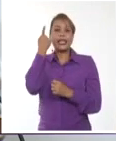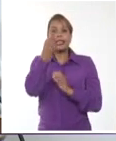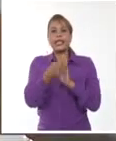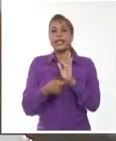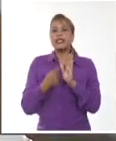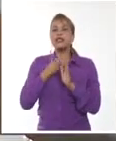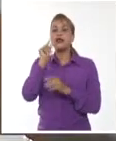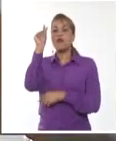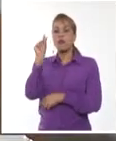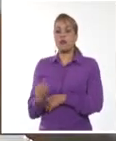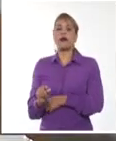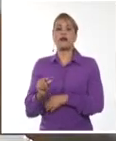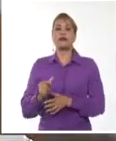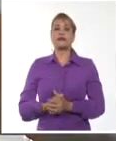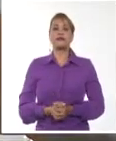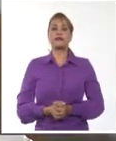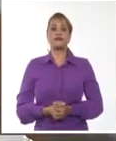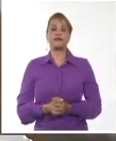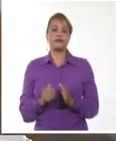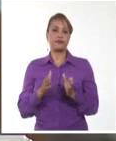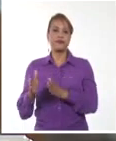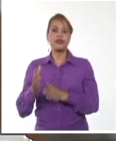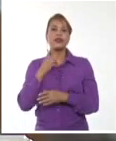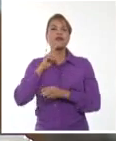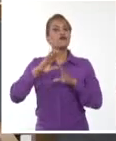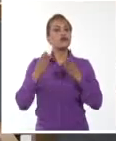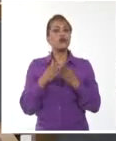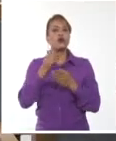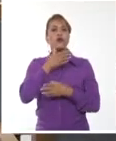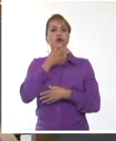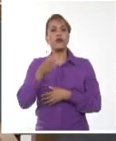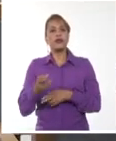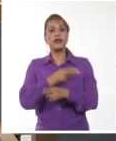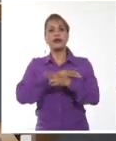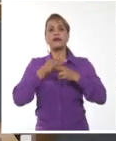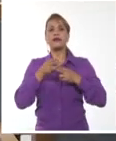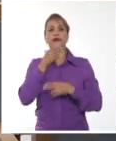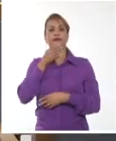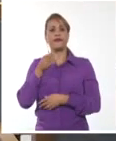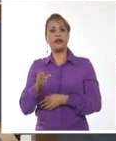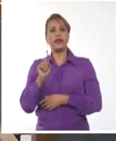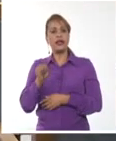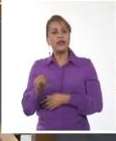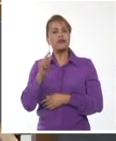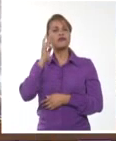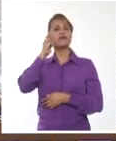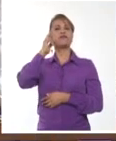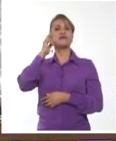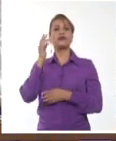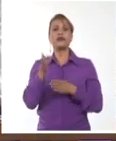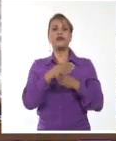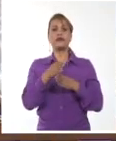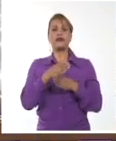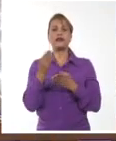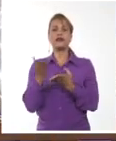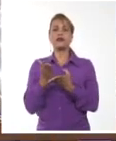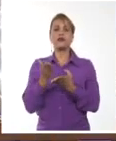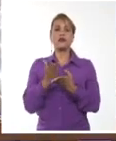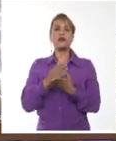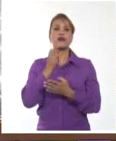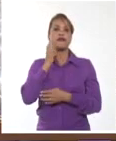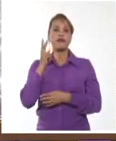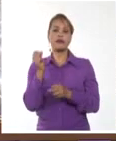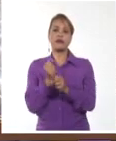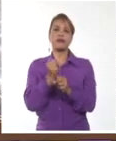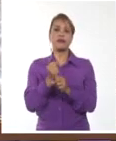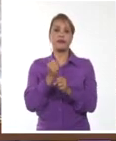humano. Precisamente las esencias humanistas de Fidel, su legado y pensamiento, fueron recordados por estudiosos de su vida y obra. En